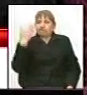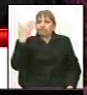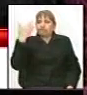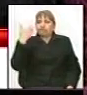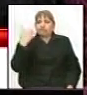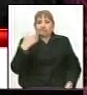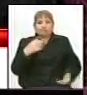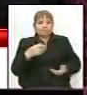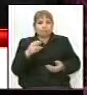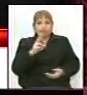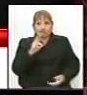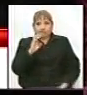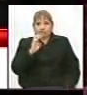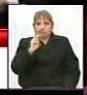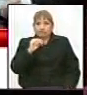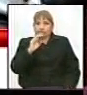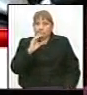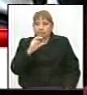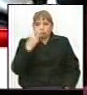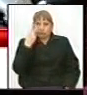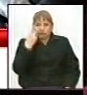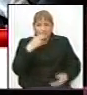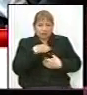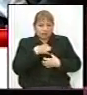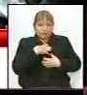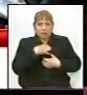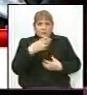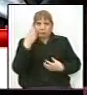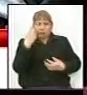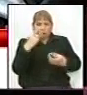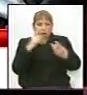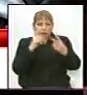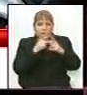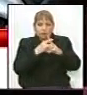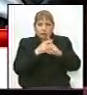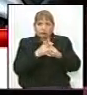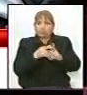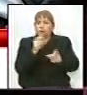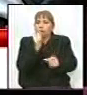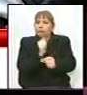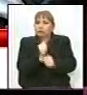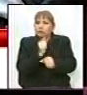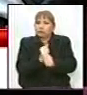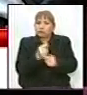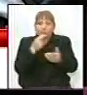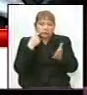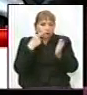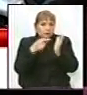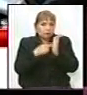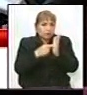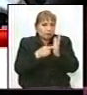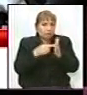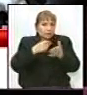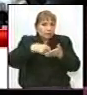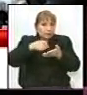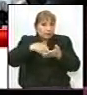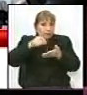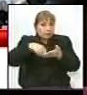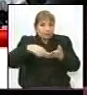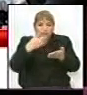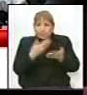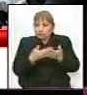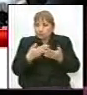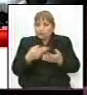tiempo, RENIEC viene reclamando dos cosas: que la función de verificación de firma, que actualmente la hacemos